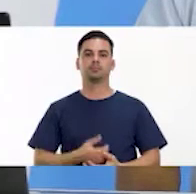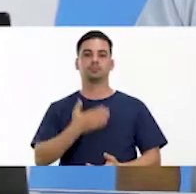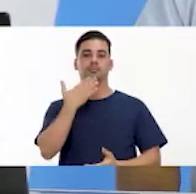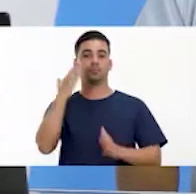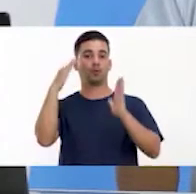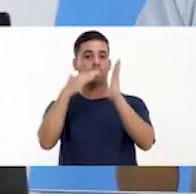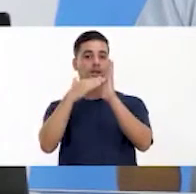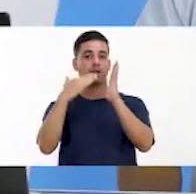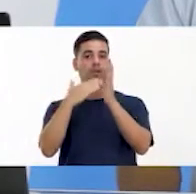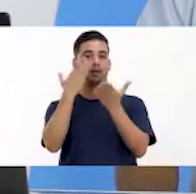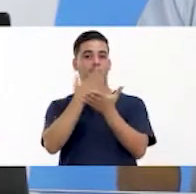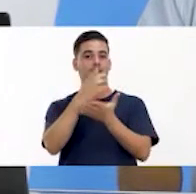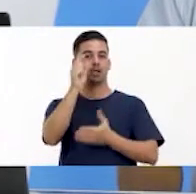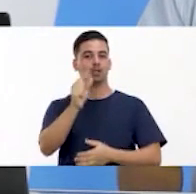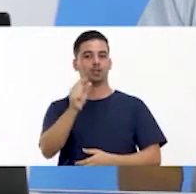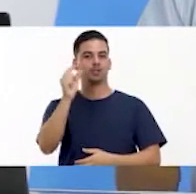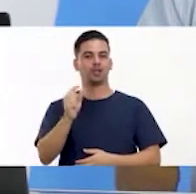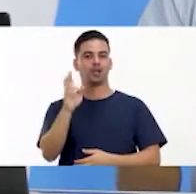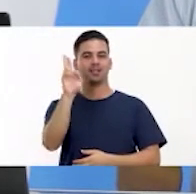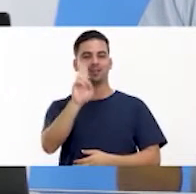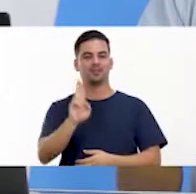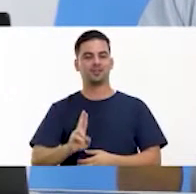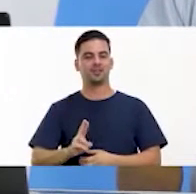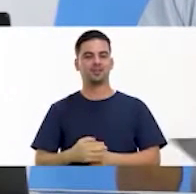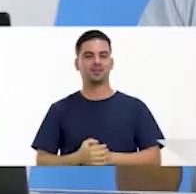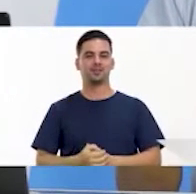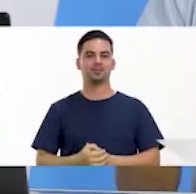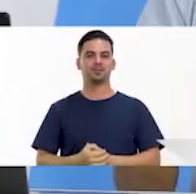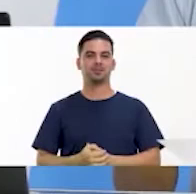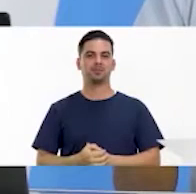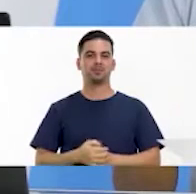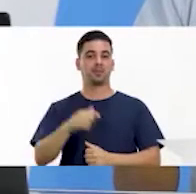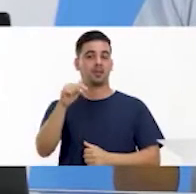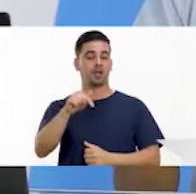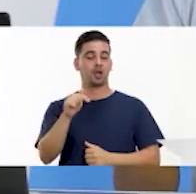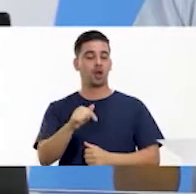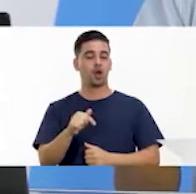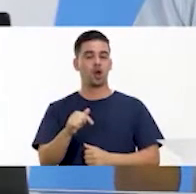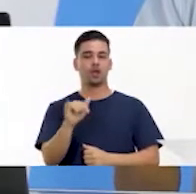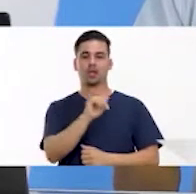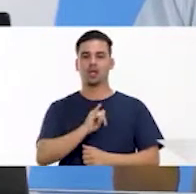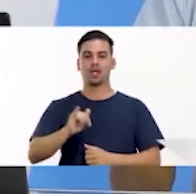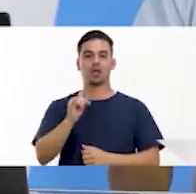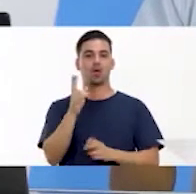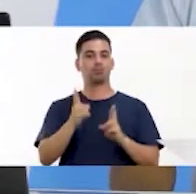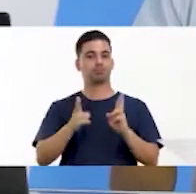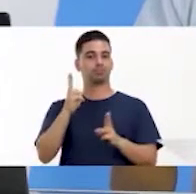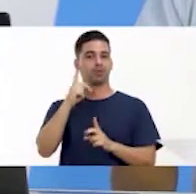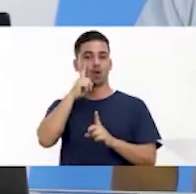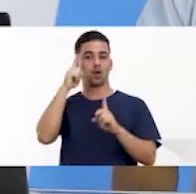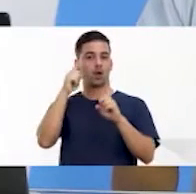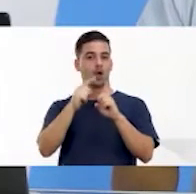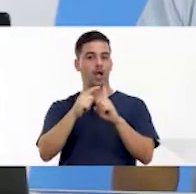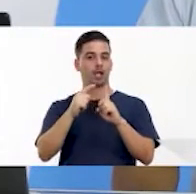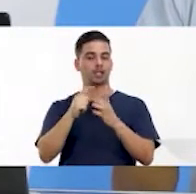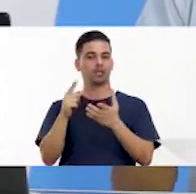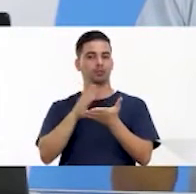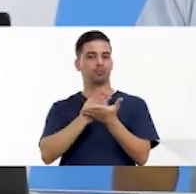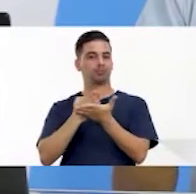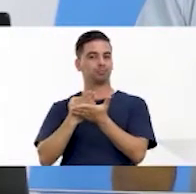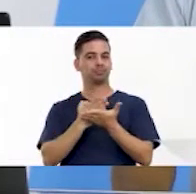Buenas tardes, estudiantes de la educación de jóvenes y adultos. Continuamos orientando los objetivos a trabajar durante la